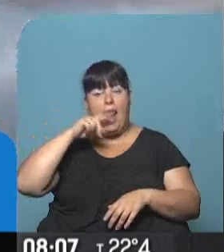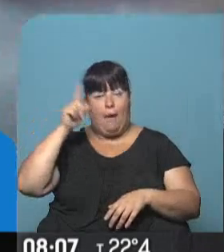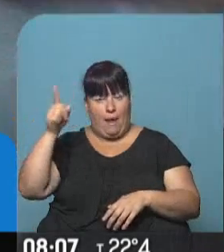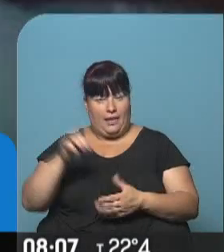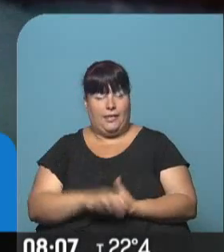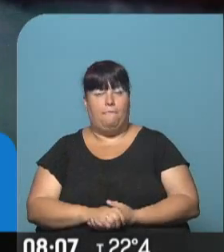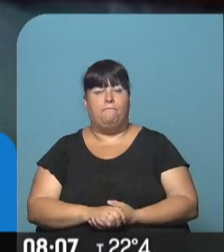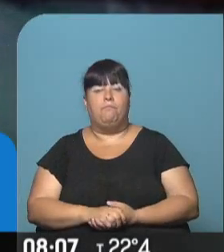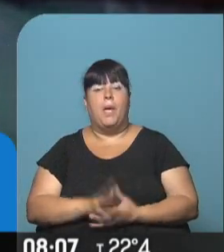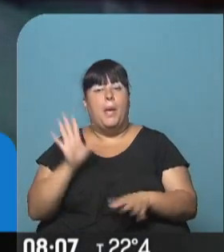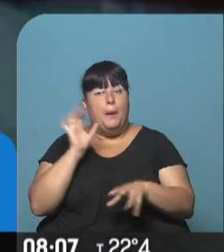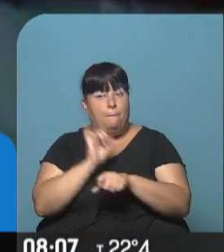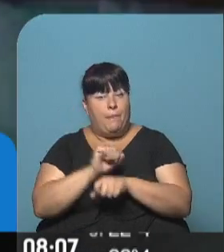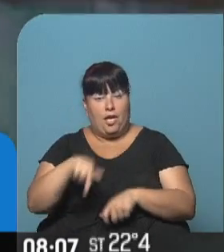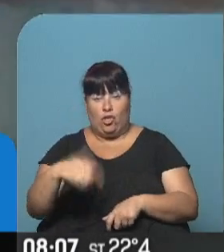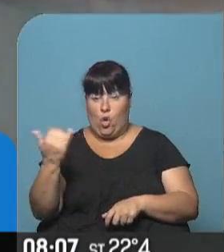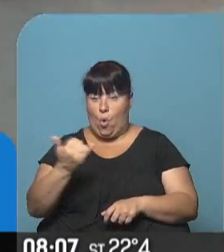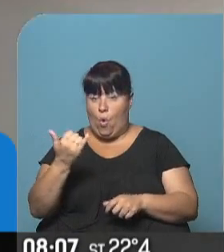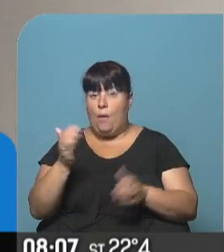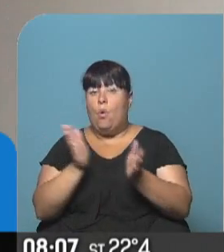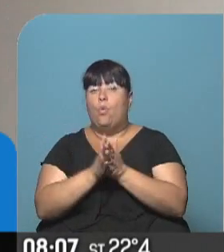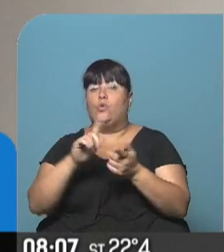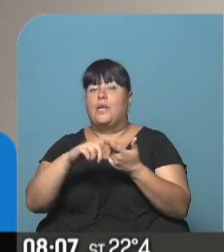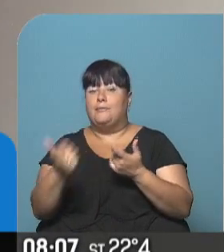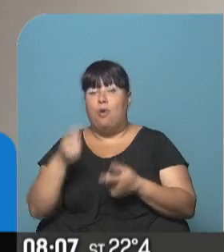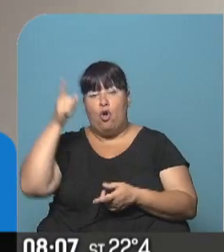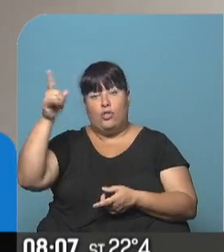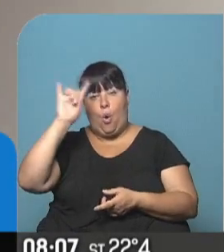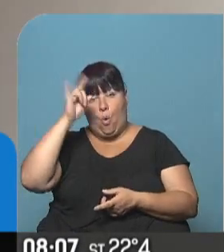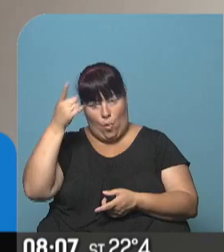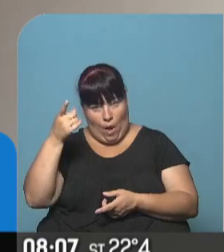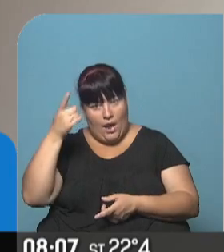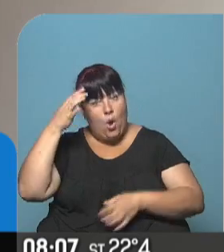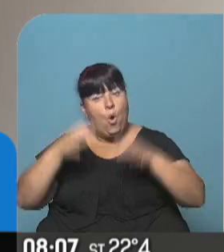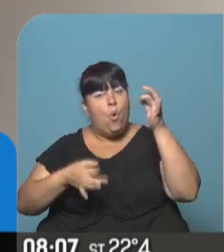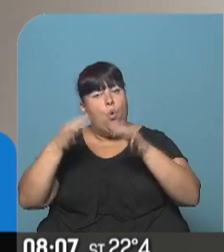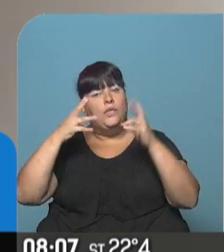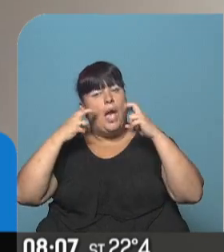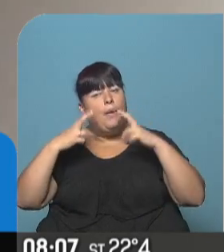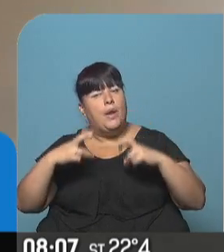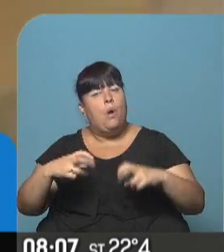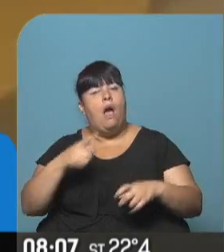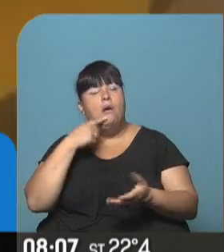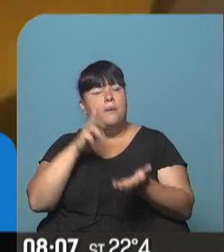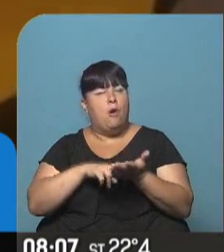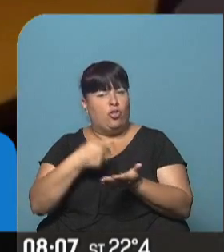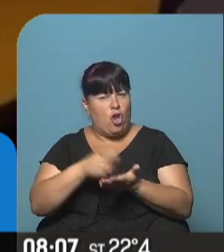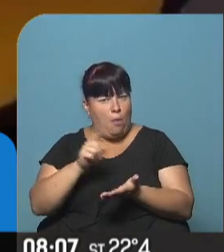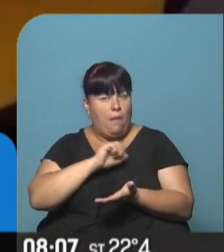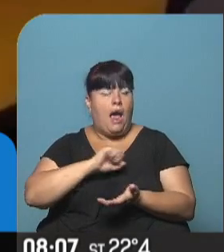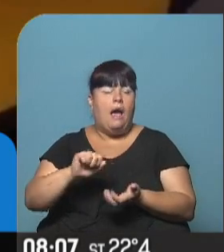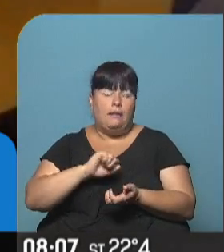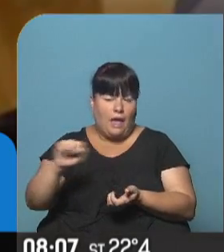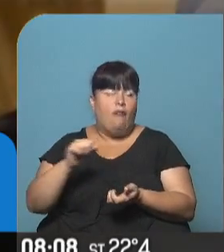Plata. Lo detuvieron este jueves junto a su mujer en Uruguay. La justicia lo investiga por delitos tributarios y lavado